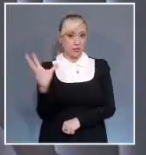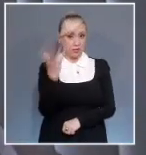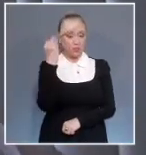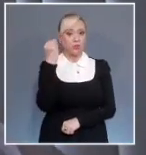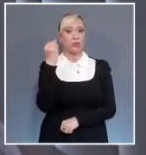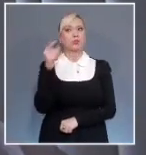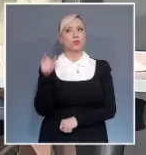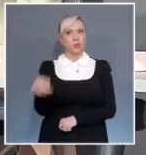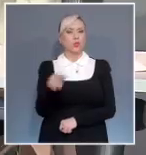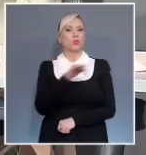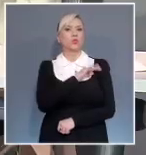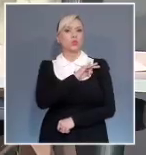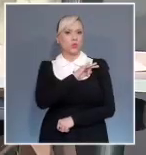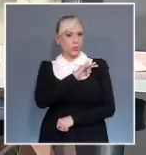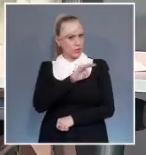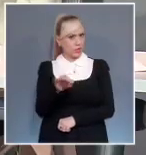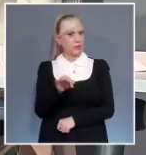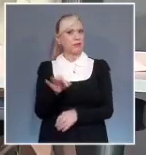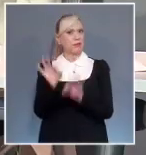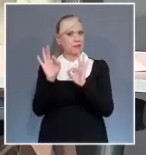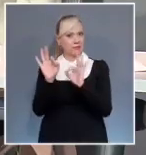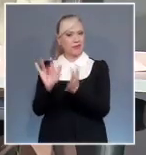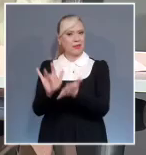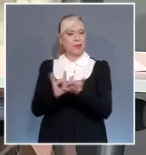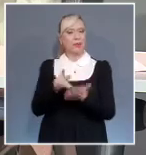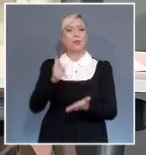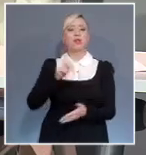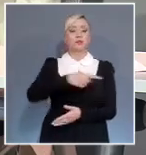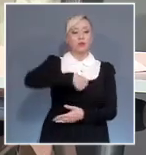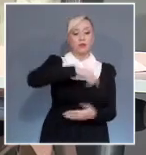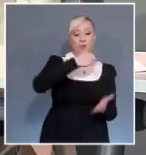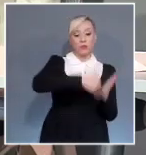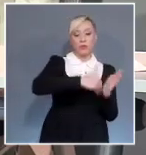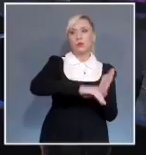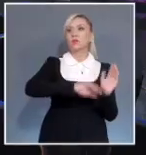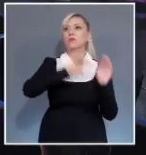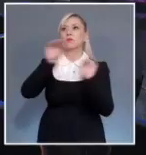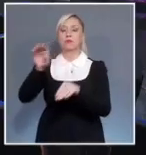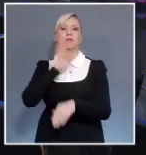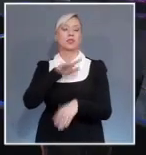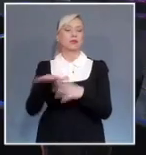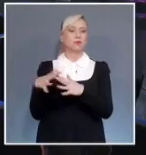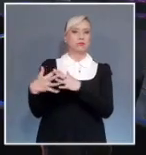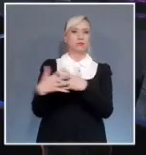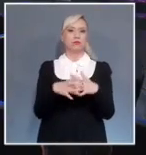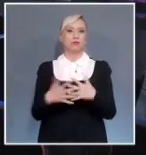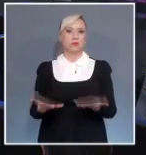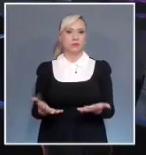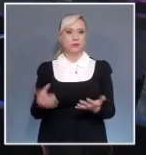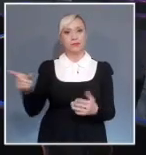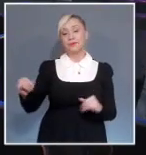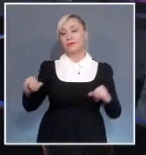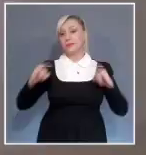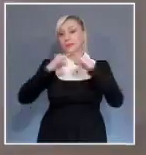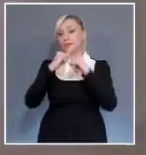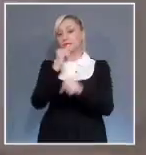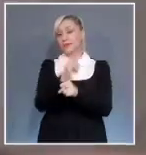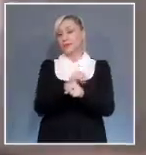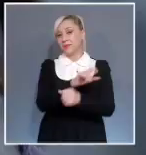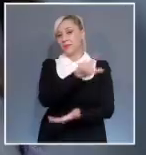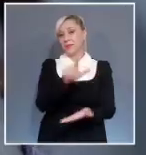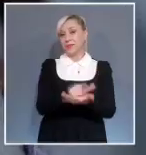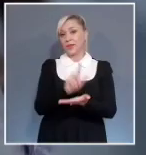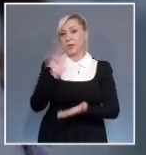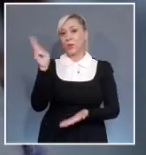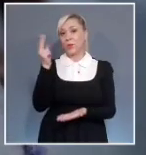nosotros como humanos. En una conferencia semipresencial en el Instituto de Investigaciones Jurídicas de la UNAM, destacaron que la inteligencia